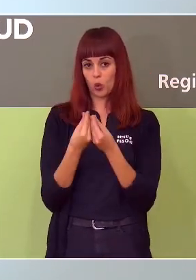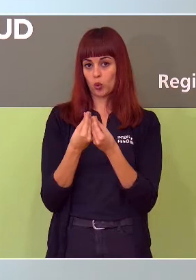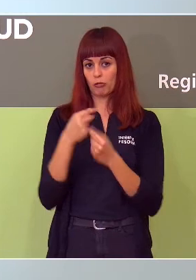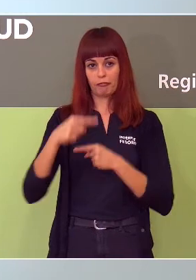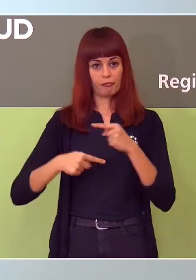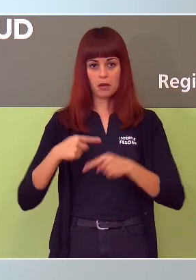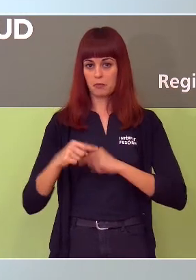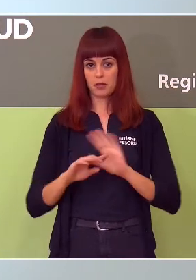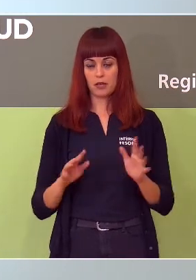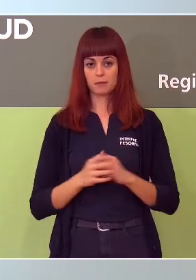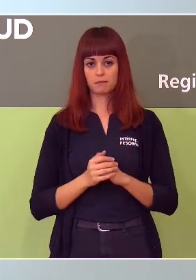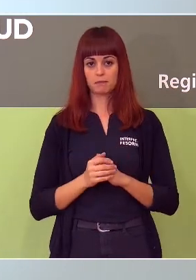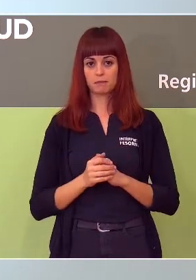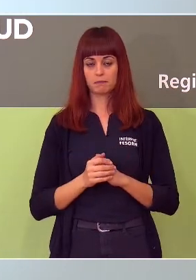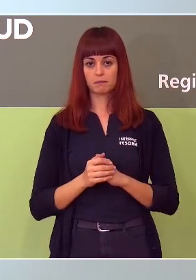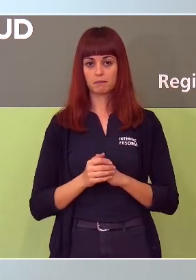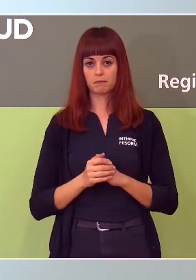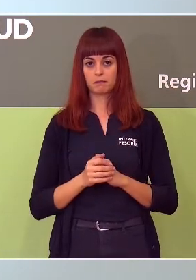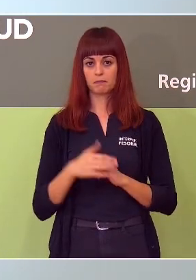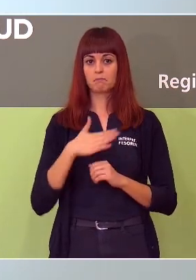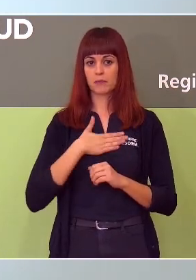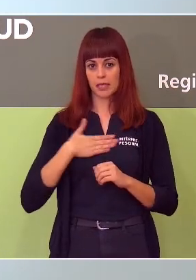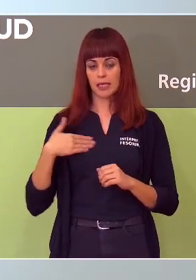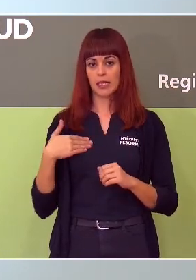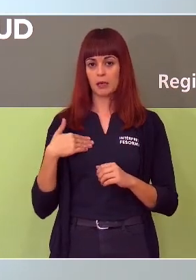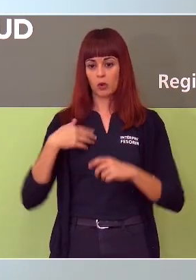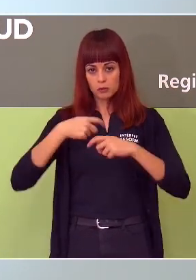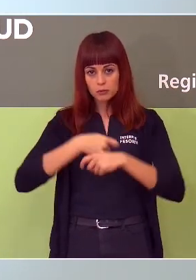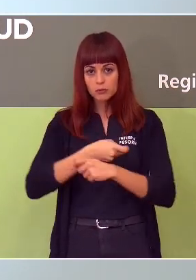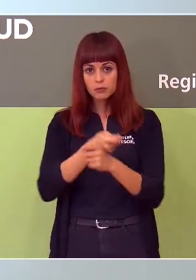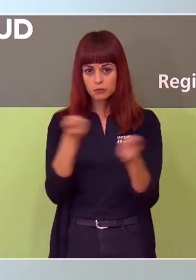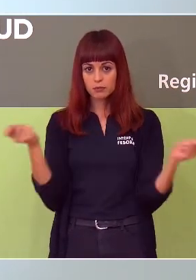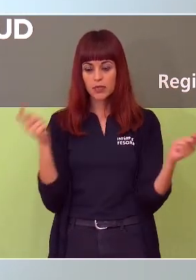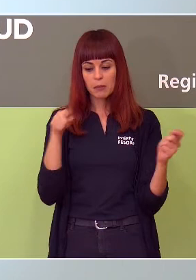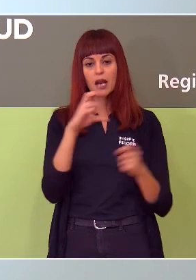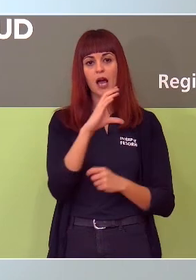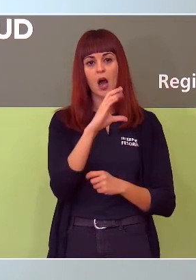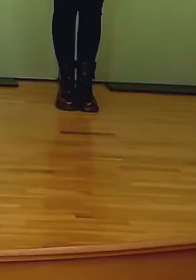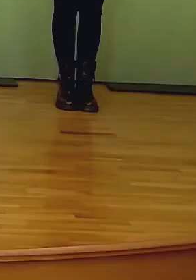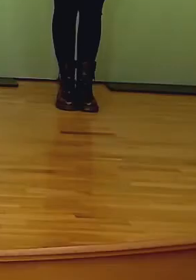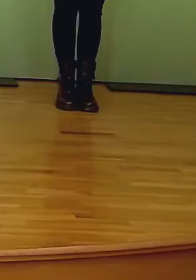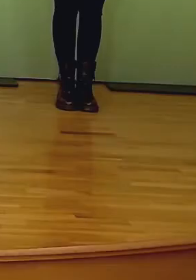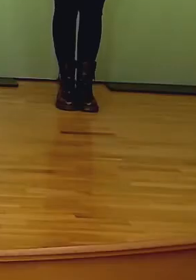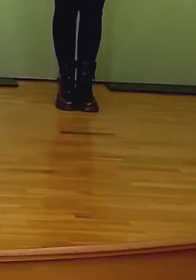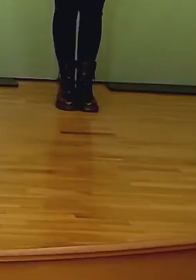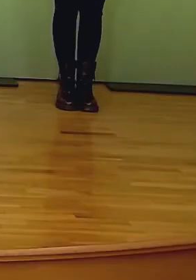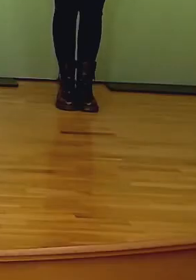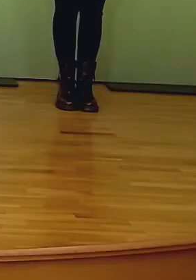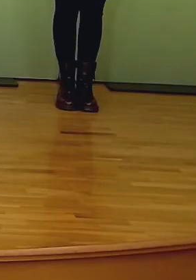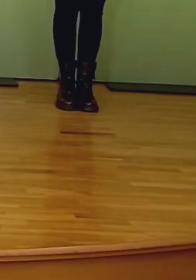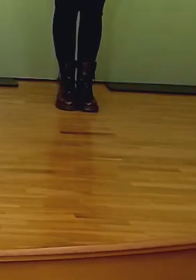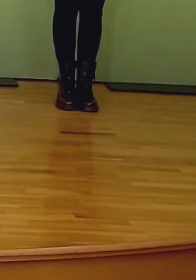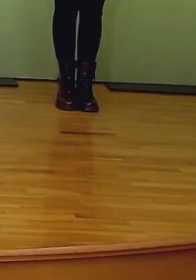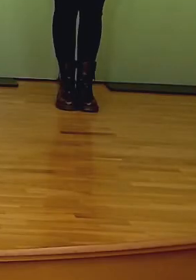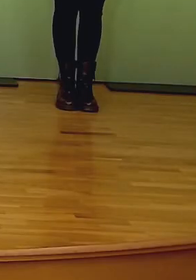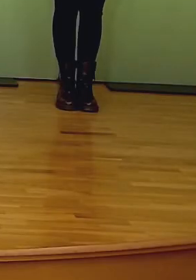familiar y se va a extender, se está estudiando cómo extenderlo también a los cuidados intensivos del sistema sanitario. Onda Regional de Murcia, ¿cómo